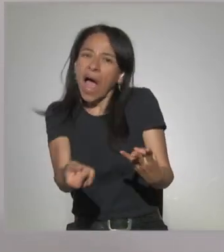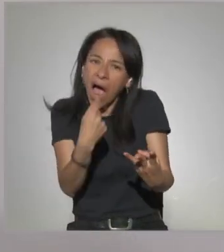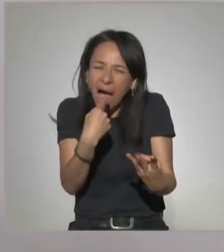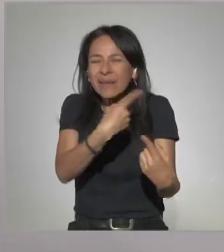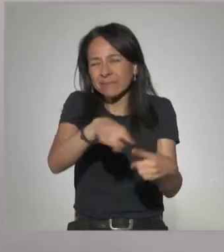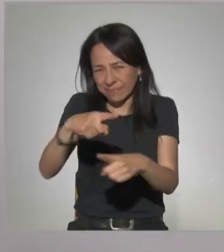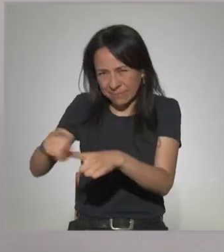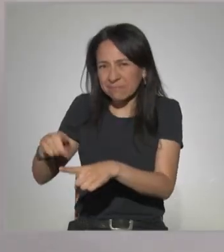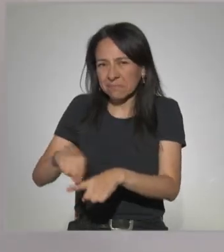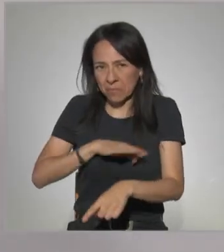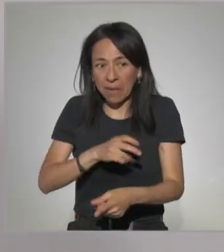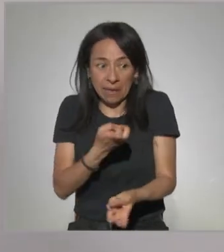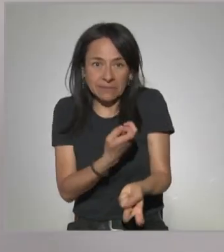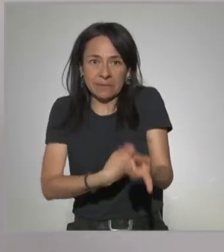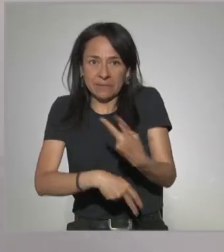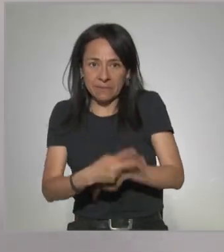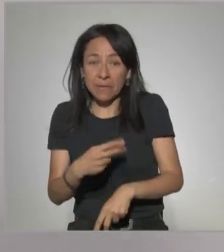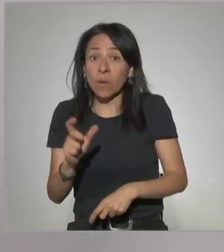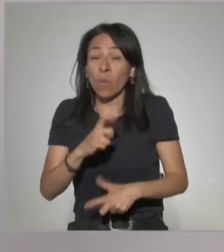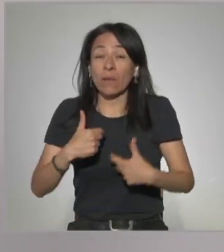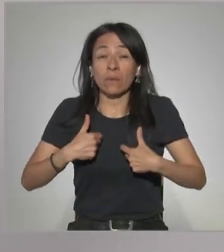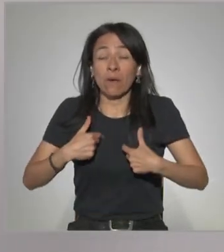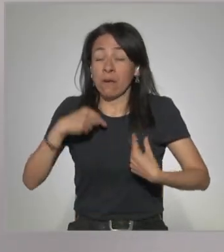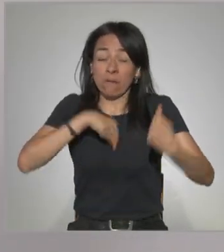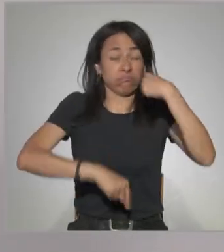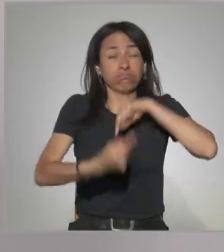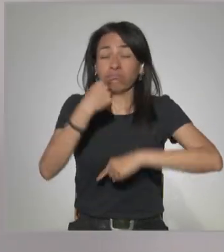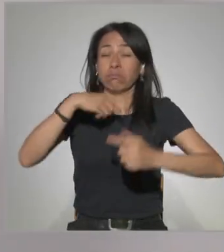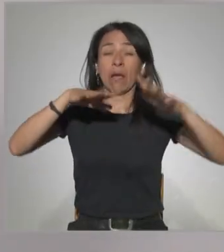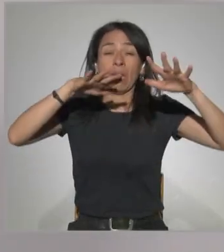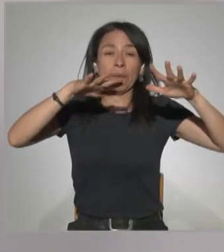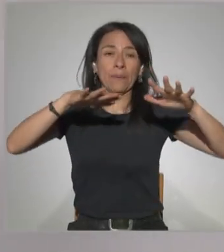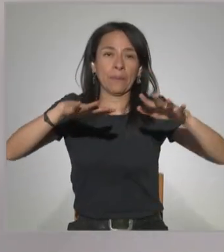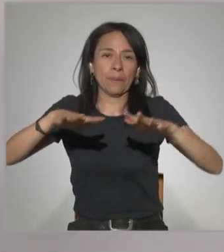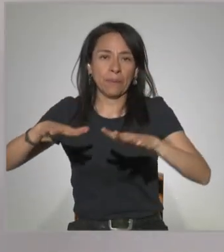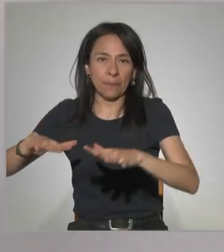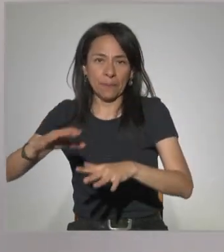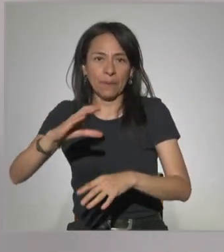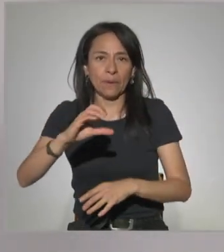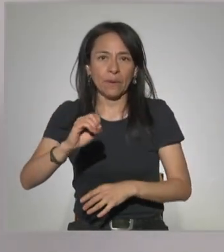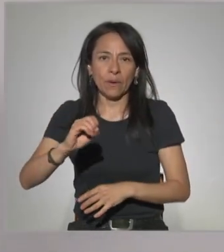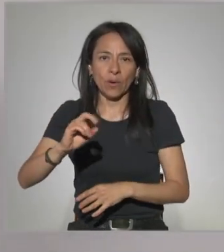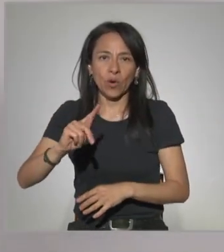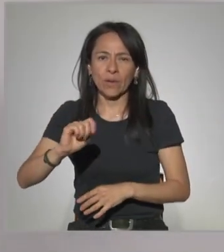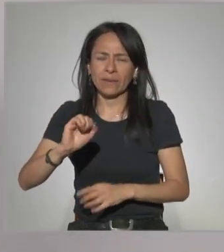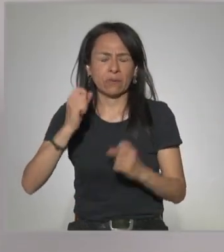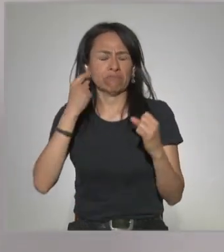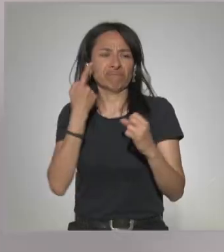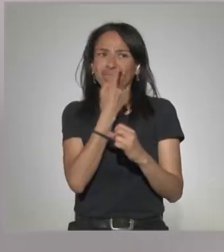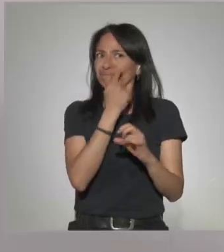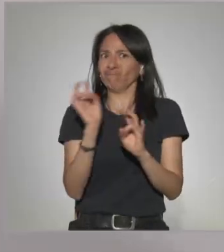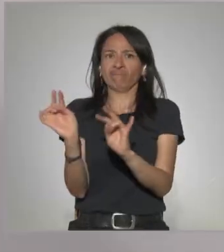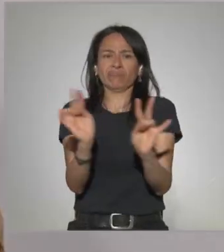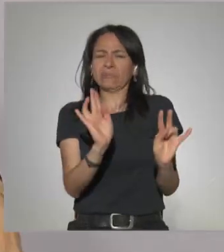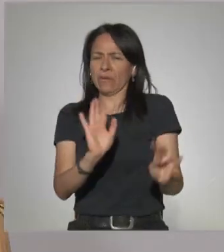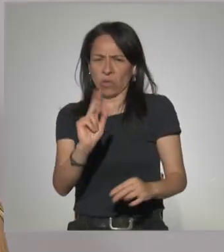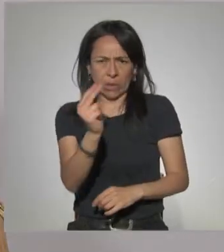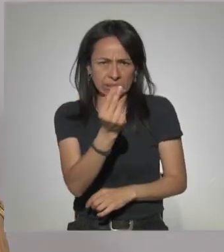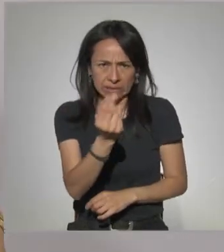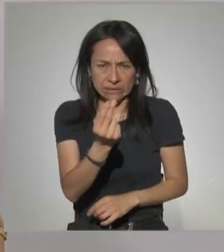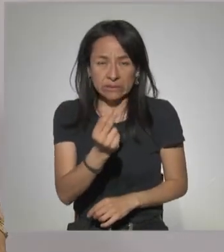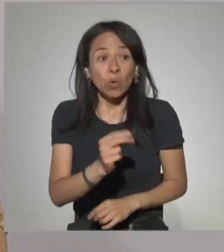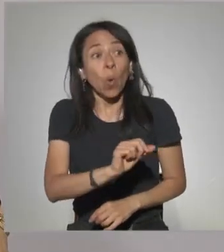cortisol, que ya no necesito estar en alerta, la melatonina, esta sustancia, sube, y